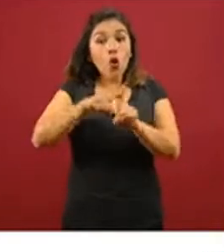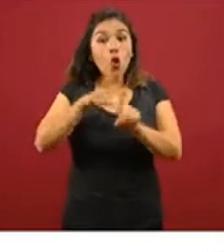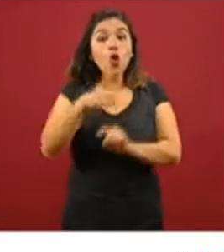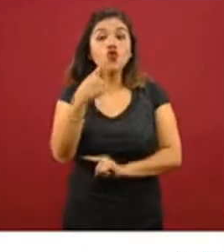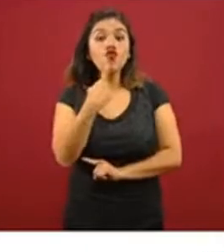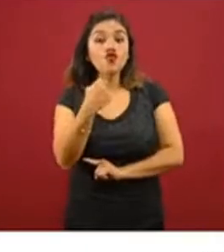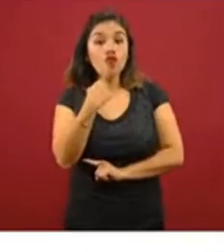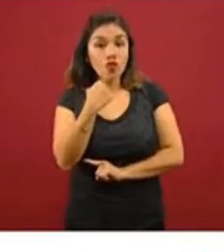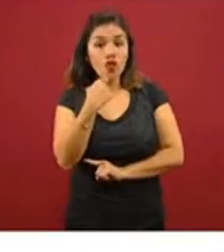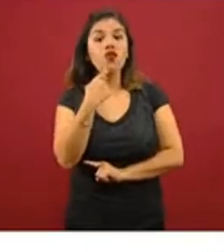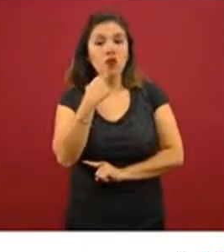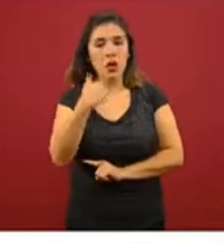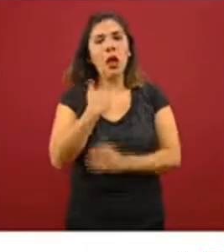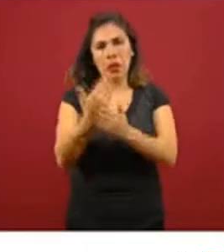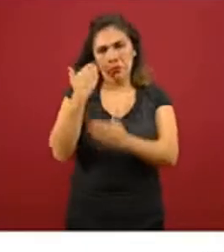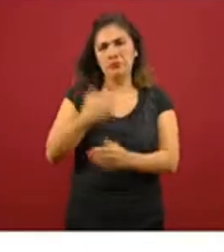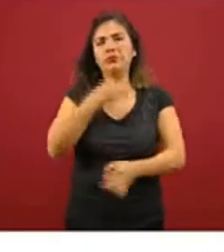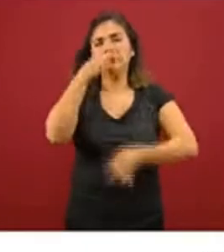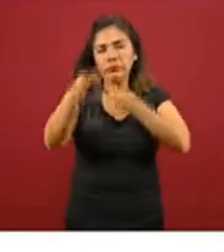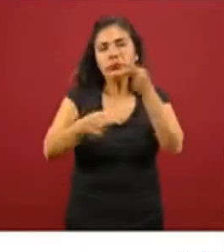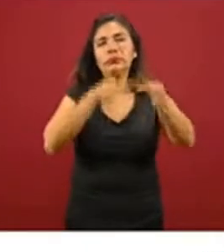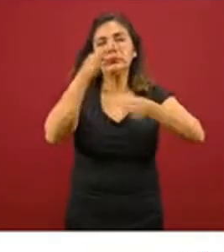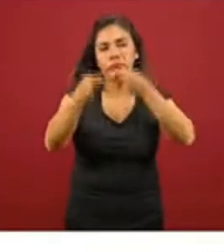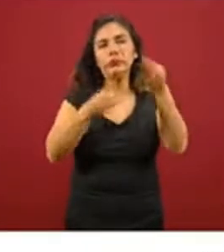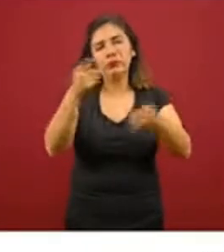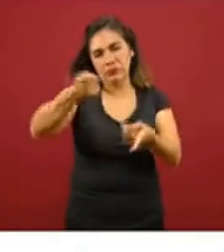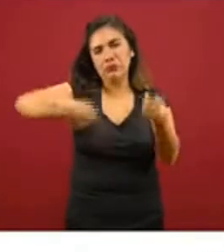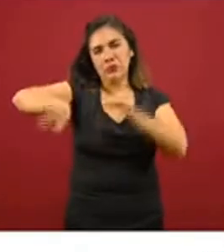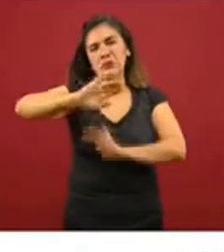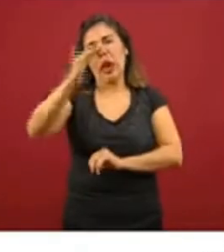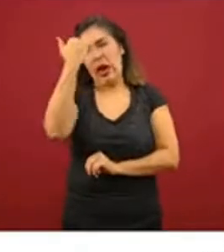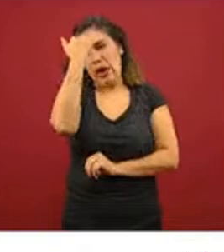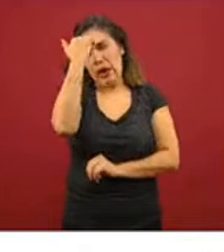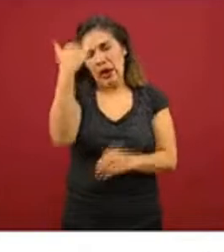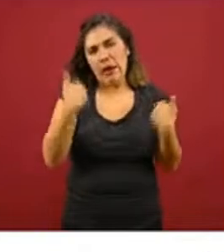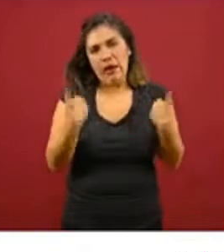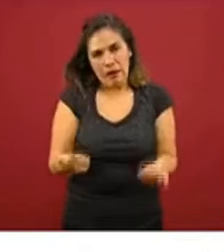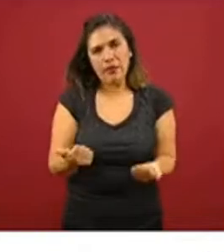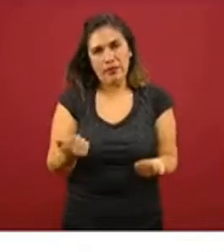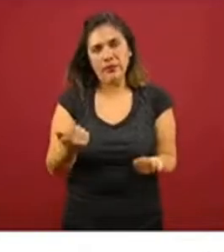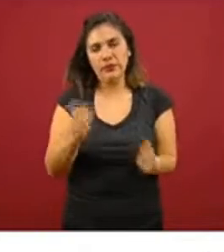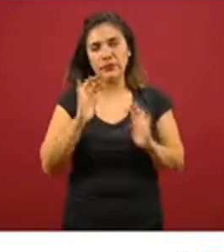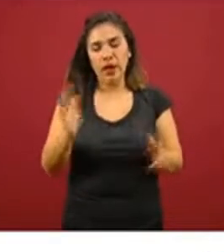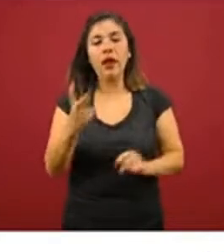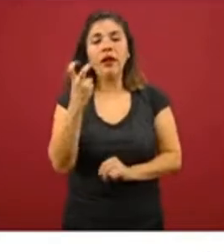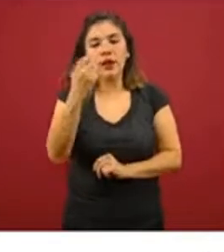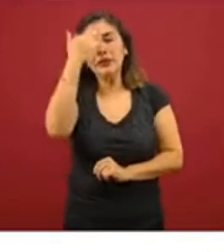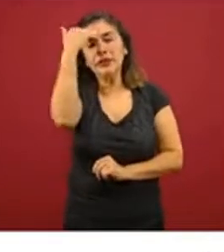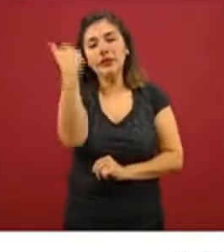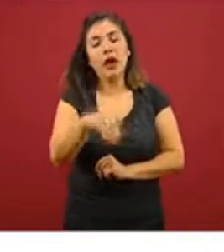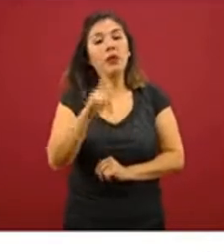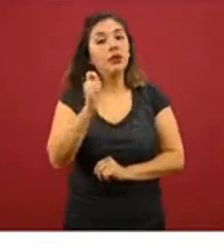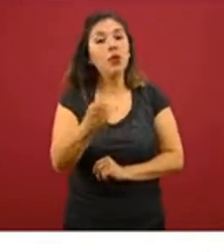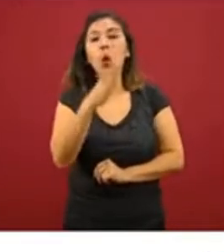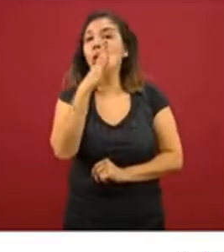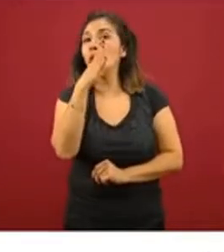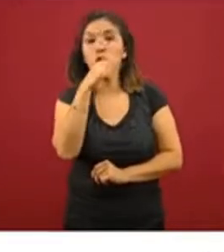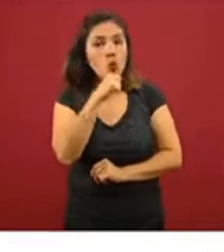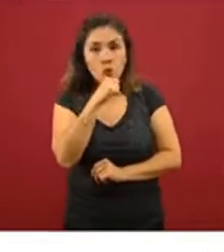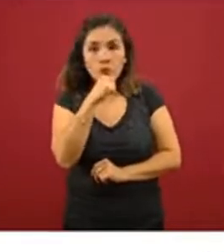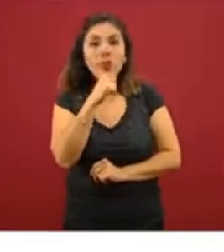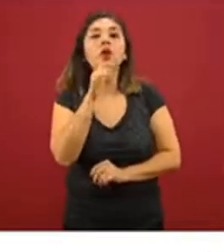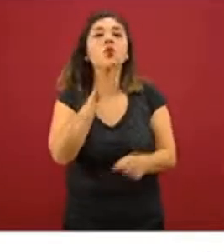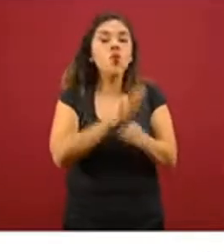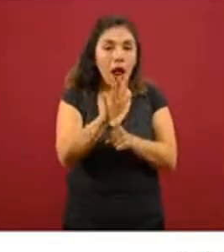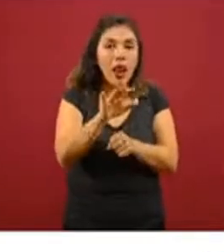las estuvimos comunicando la semana pasada. Yo creo que muchos estamos conscientes de ellas, sabemos qué no se puede hacer y qué se